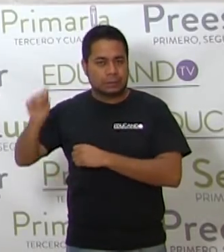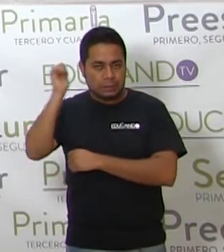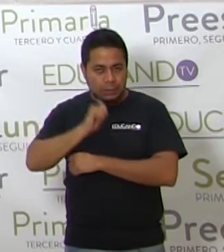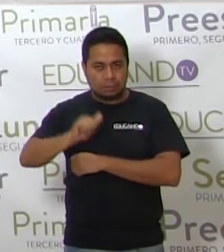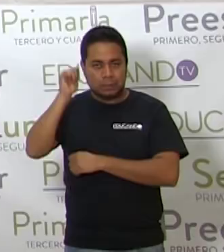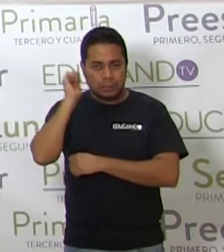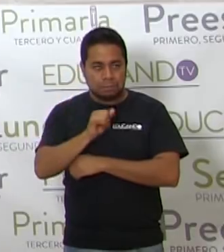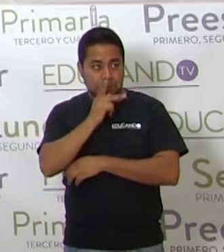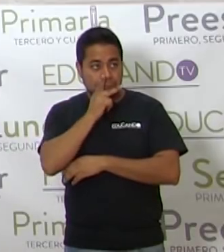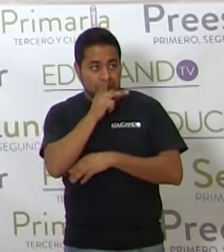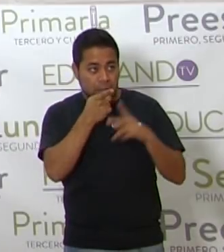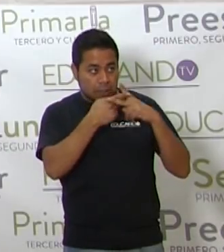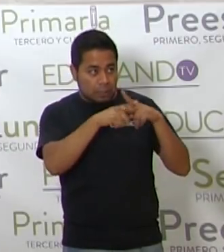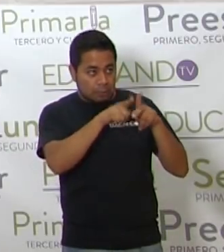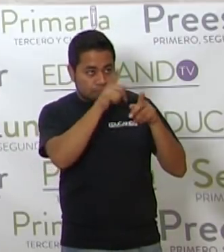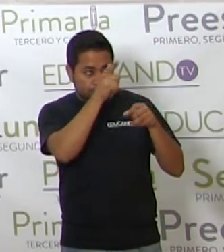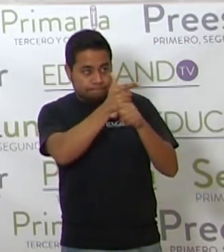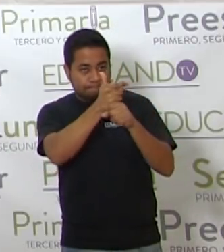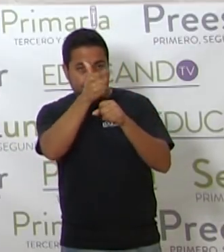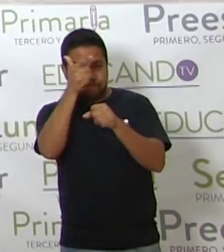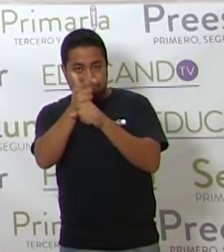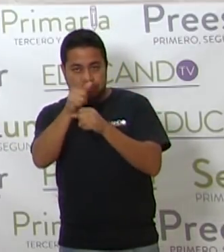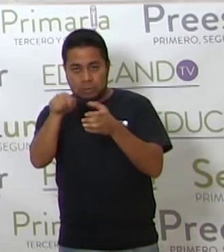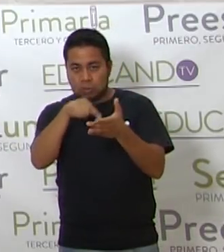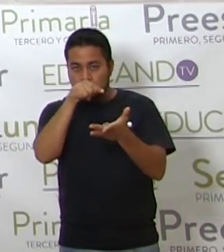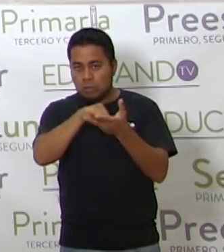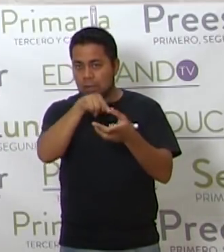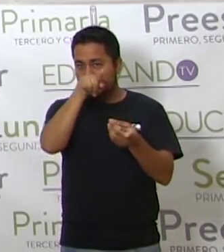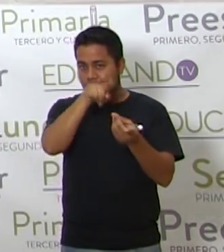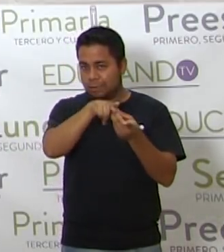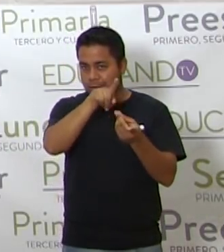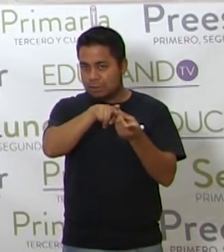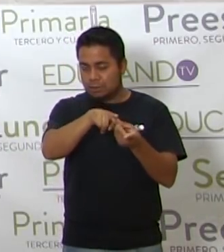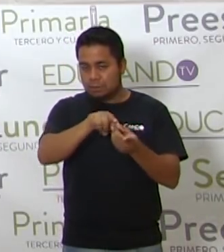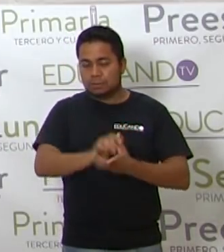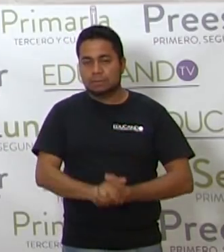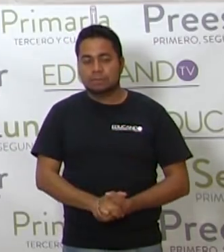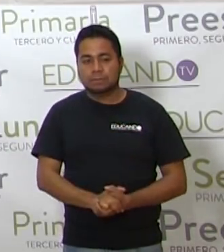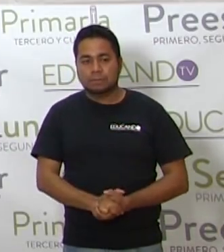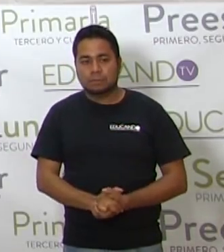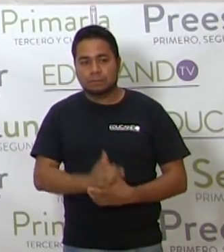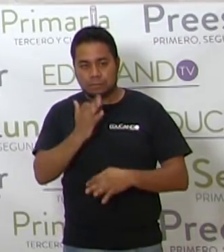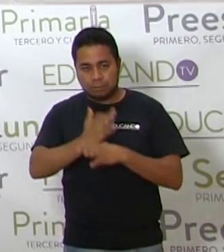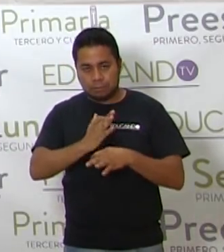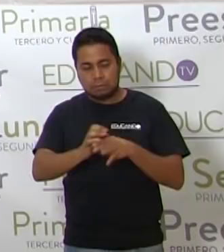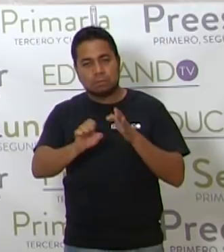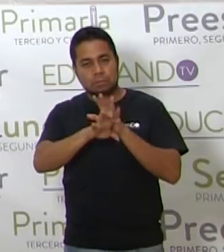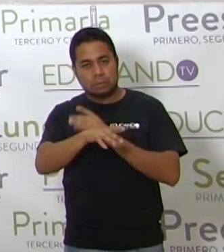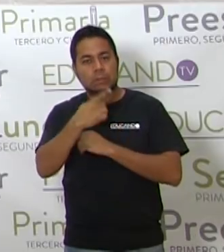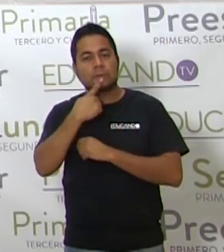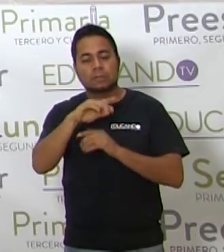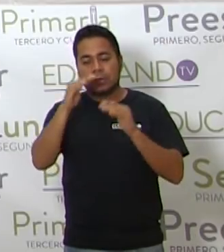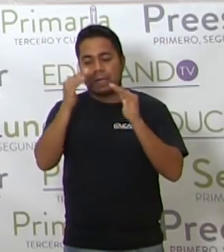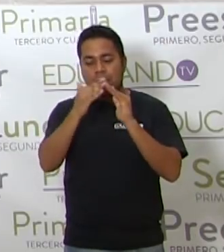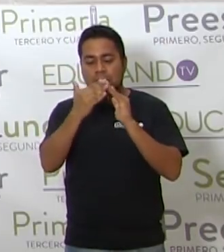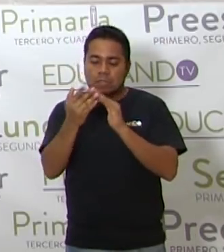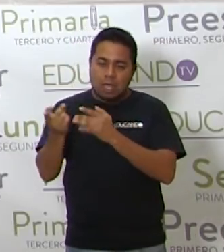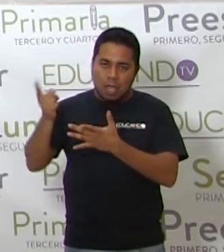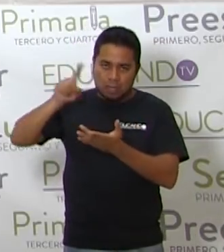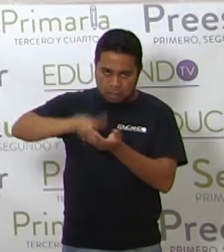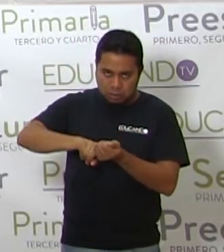palabras vas a identificar el lugar. ¿Bien? En este caso habla del interior de una casa.